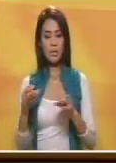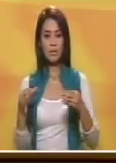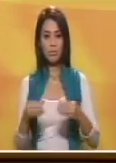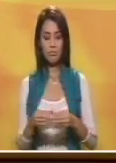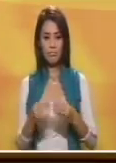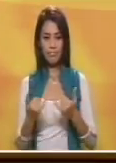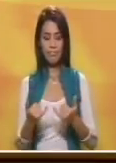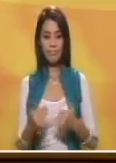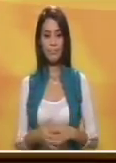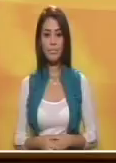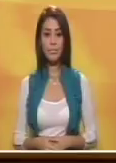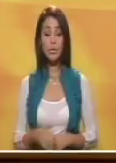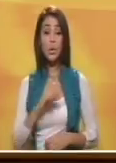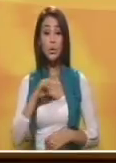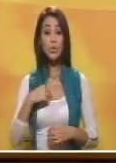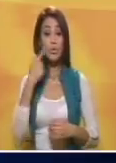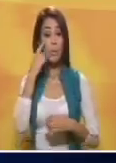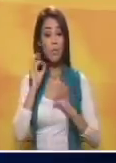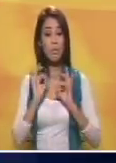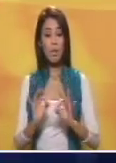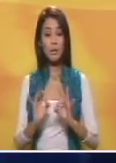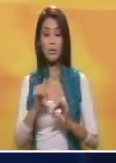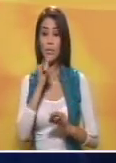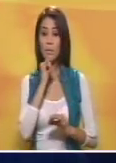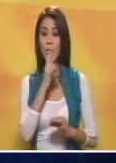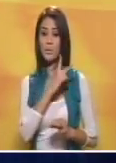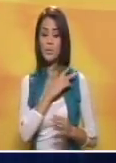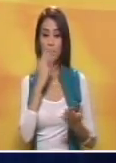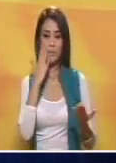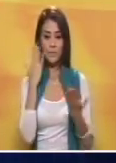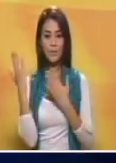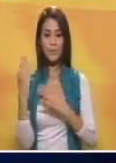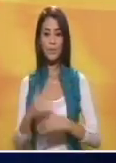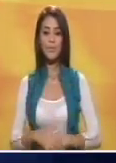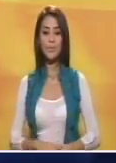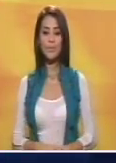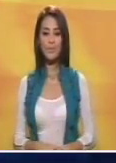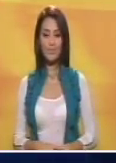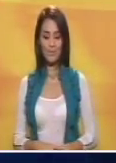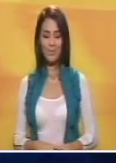están sosteniendo. Nosotros vamos a estar aquí muy pendientes para llevarles a todos ustedes la información a través